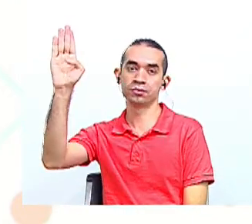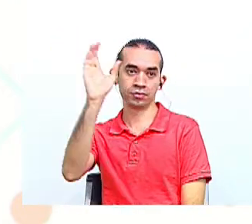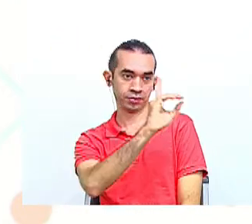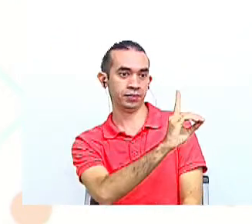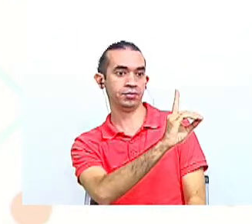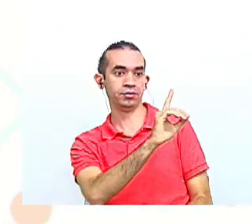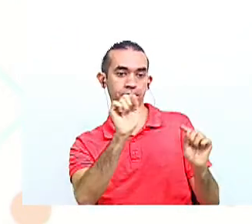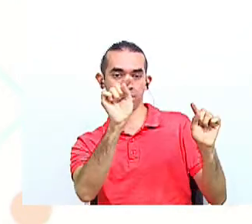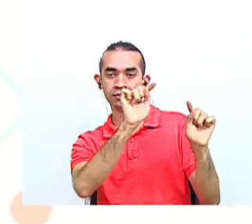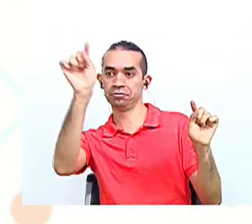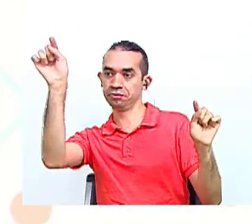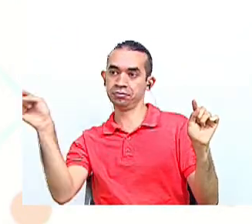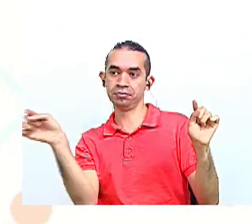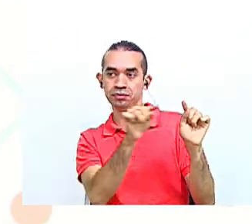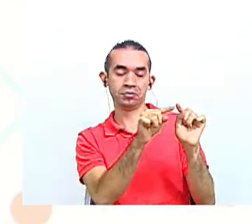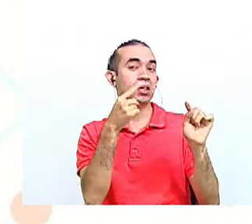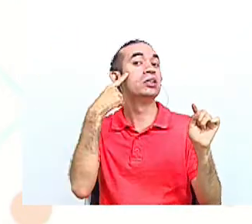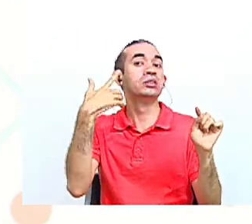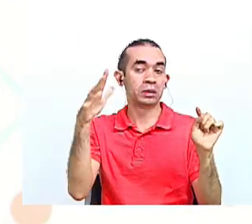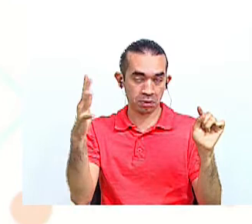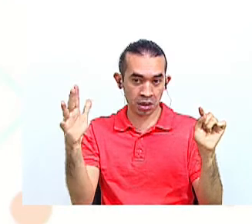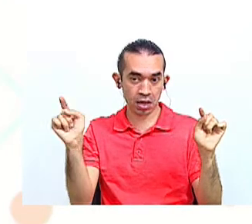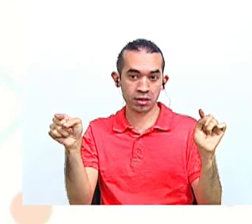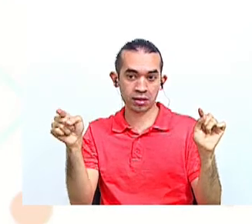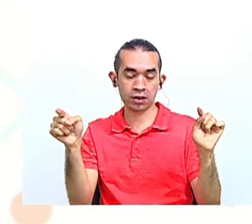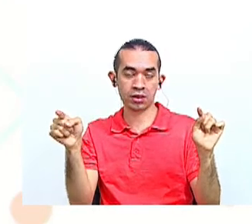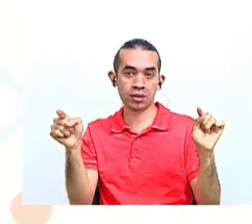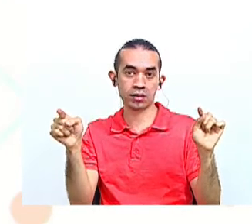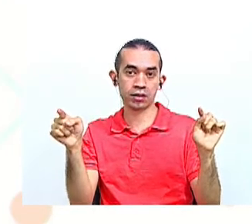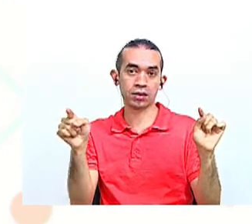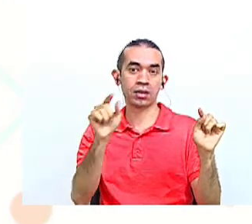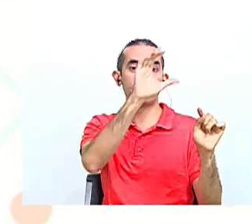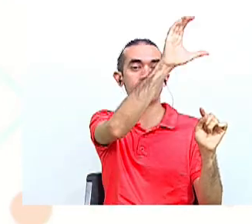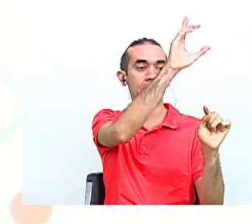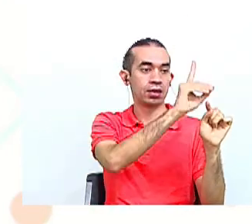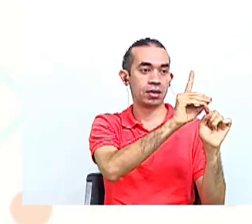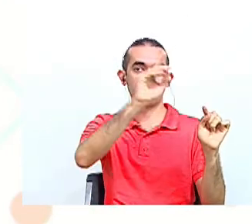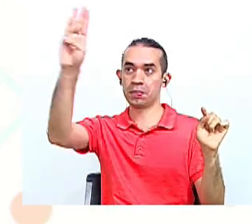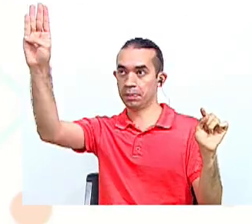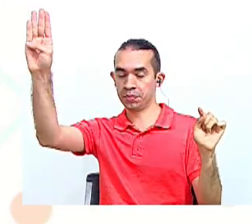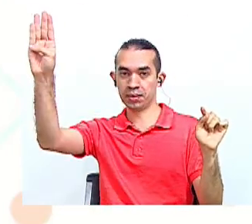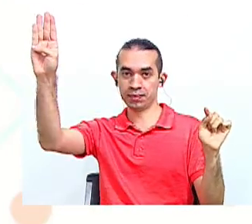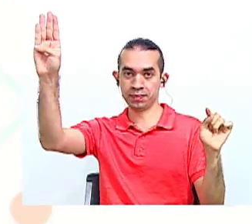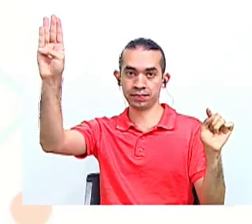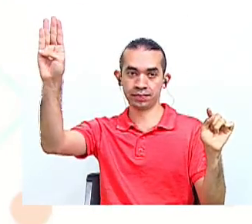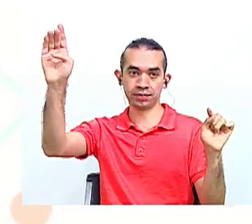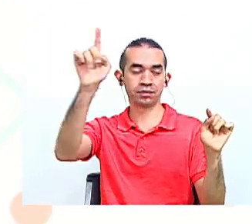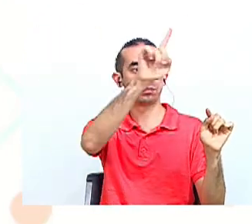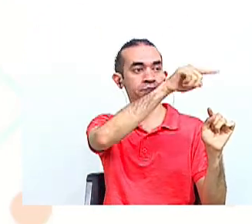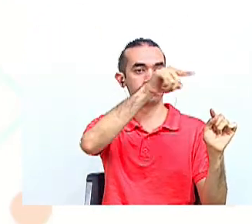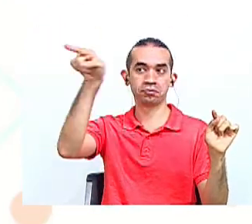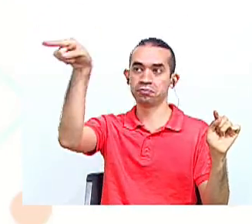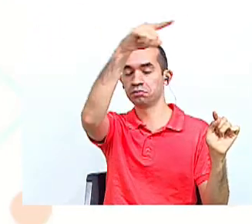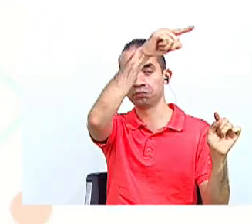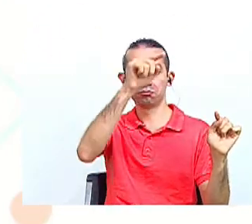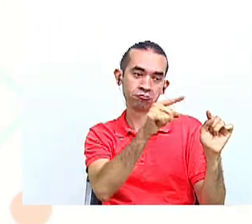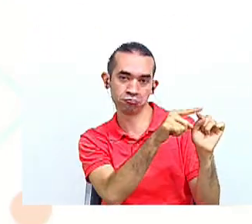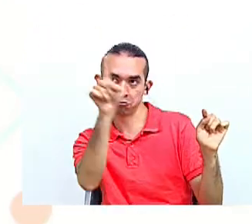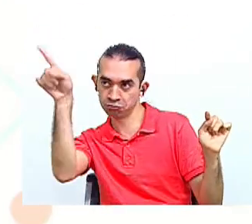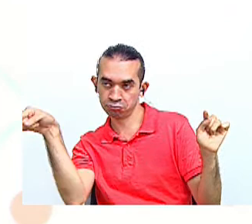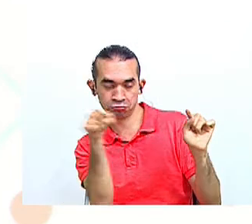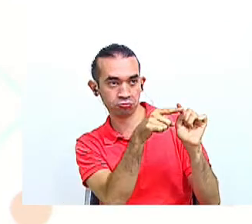ABD es semejante al triángulo CDB, o sea, los 2 triángulos que